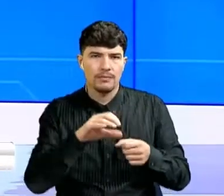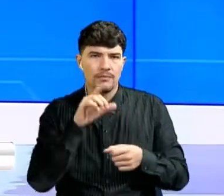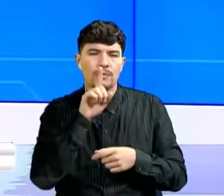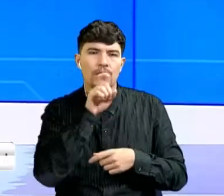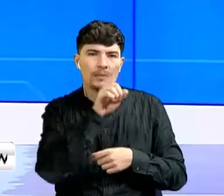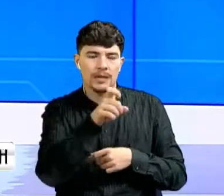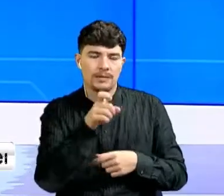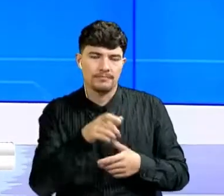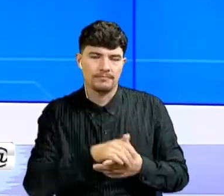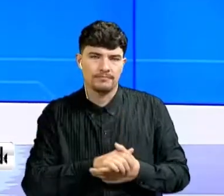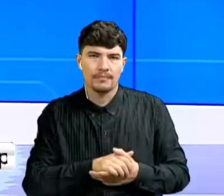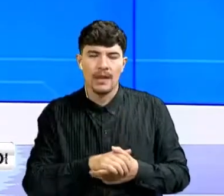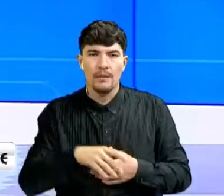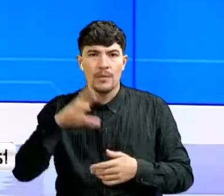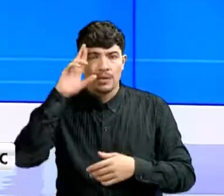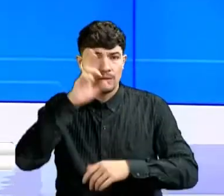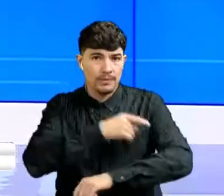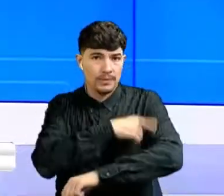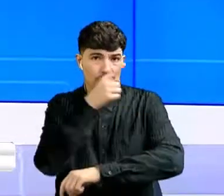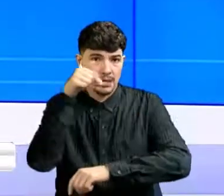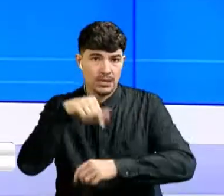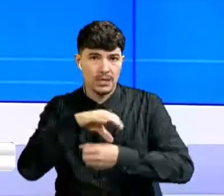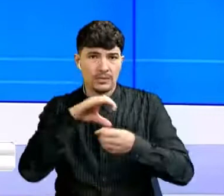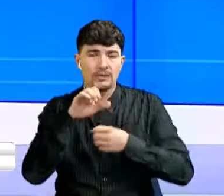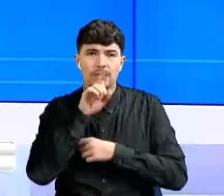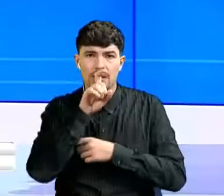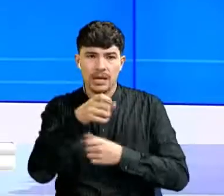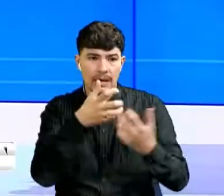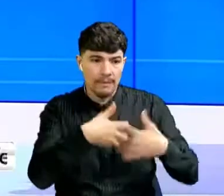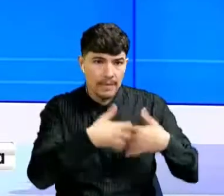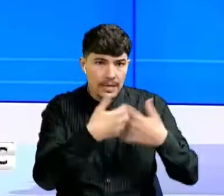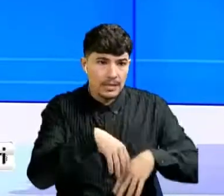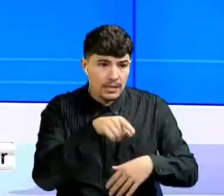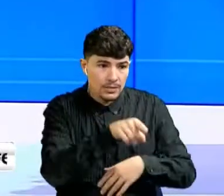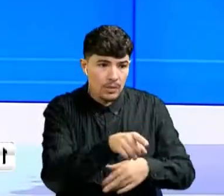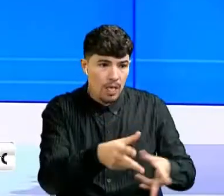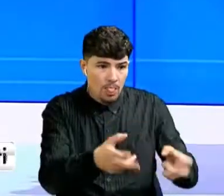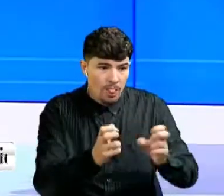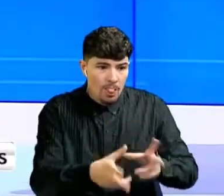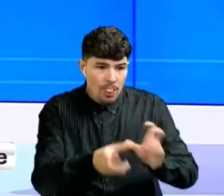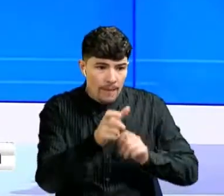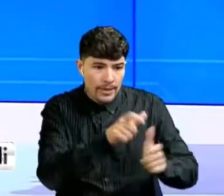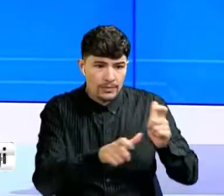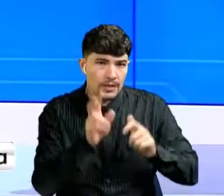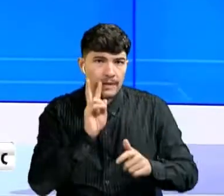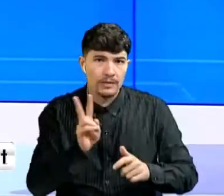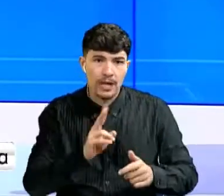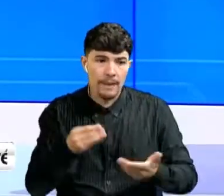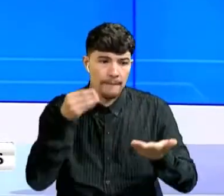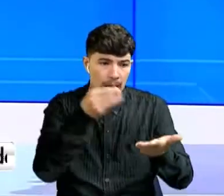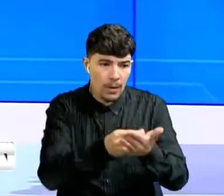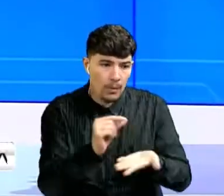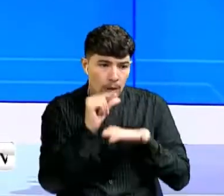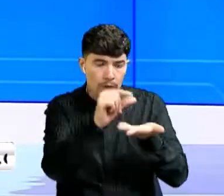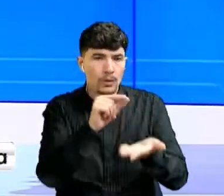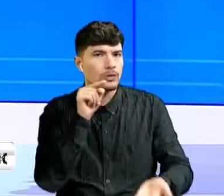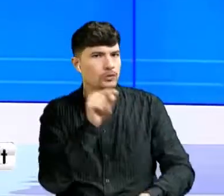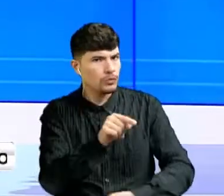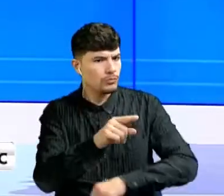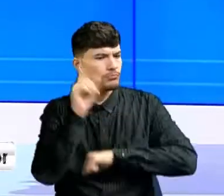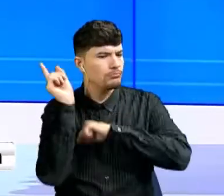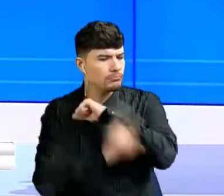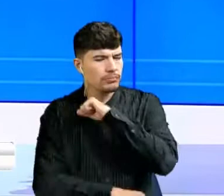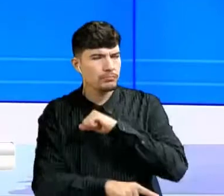según la personería de bucaramanga los empresarios que sean sorprendidos incurriendo en estas irregularidades recibirán sanciones